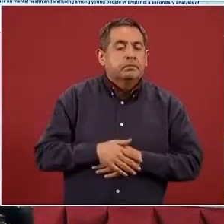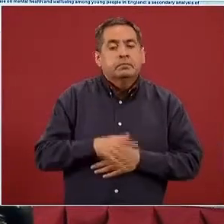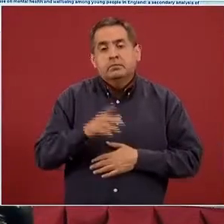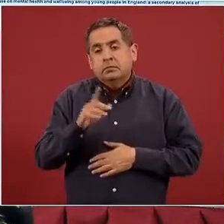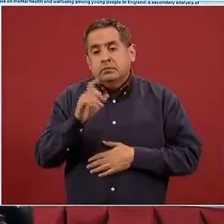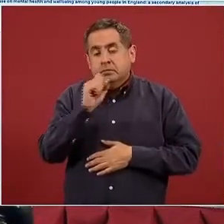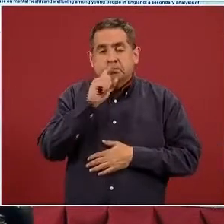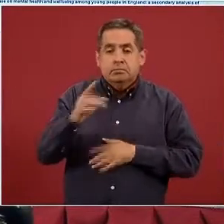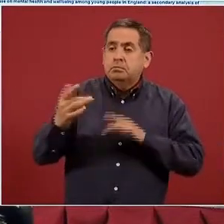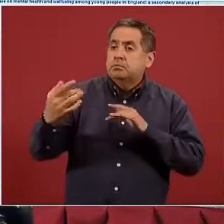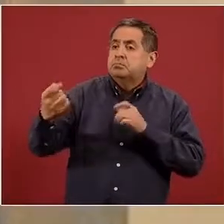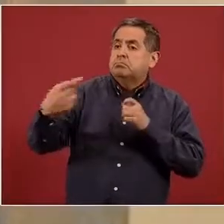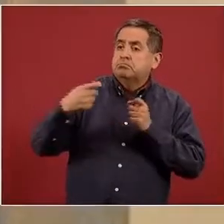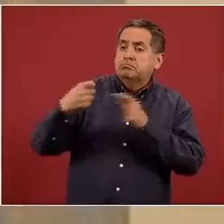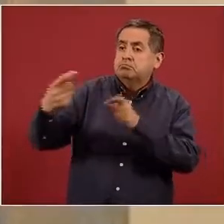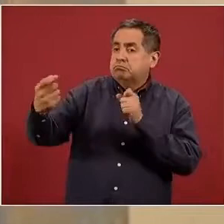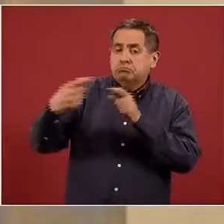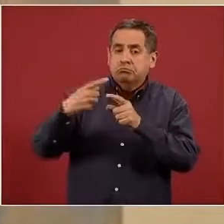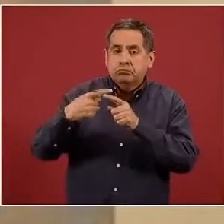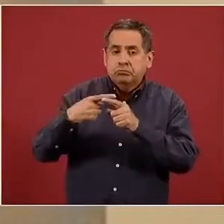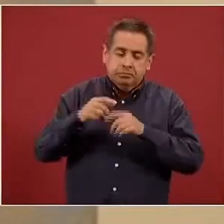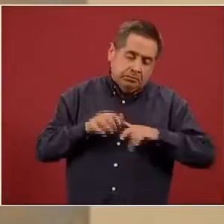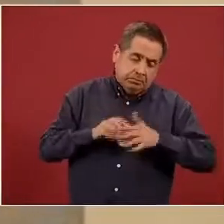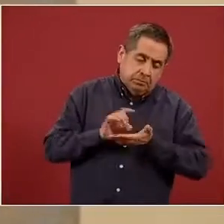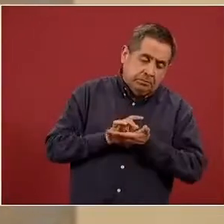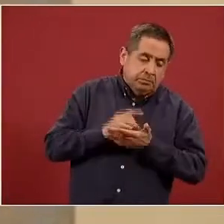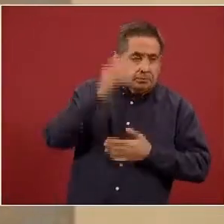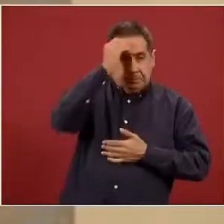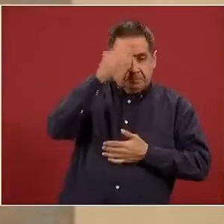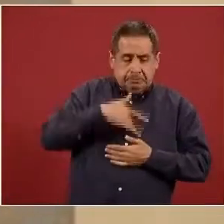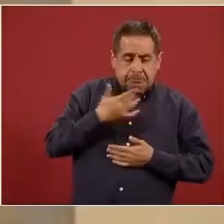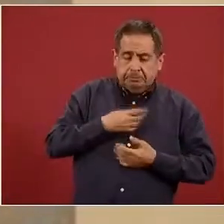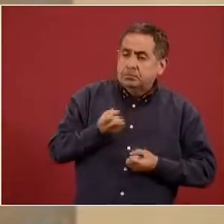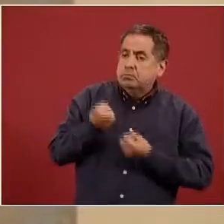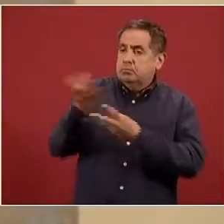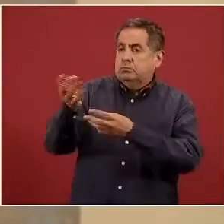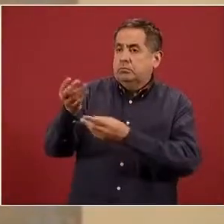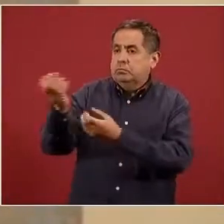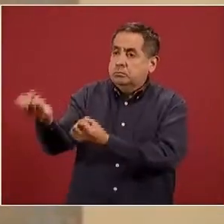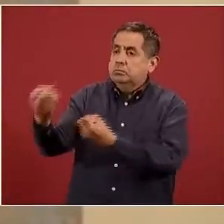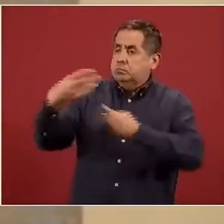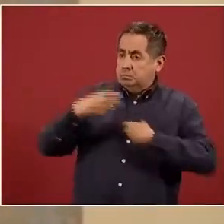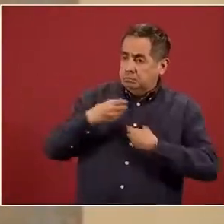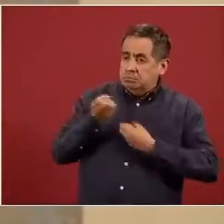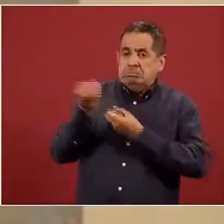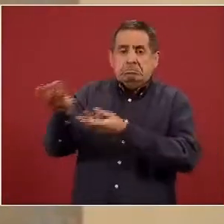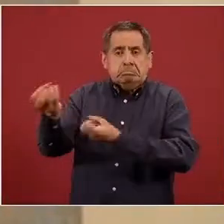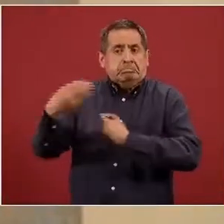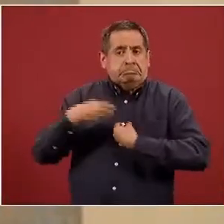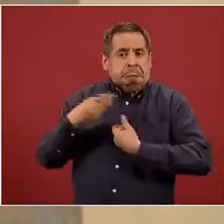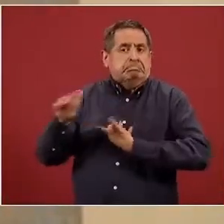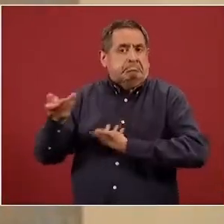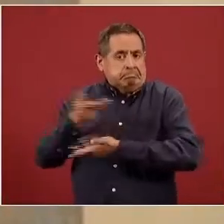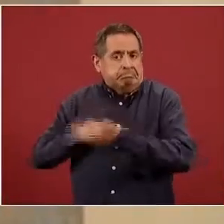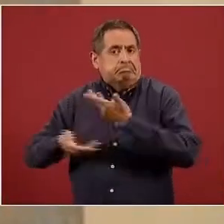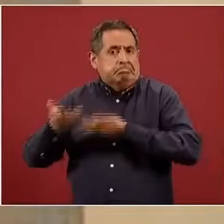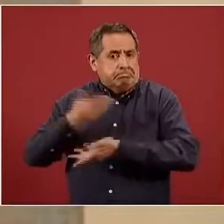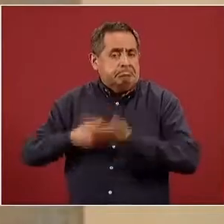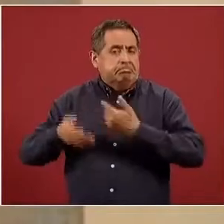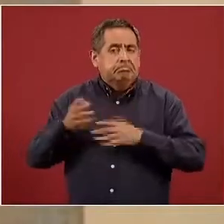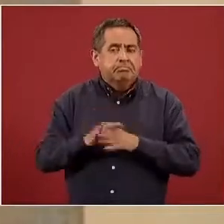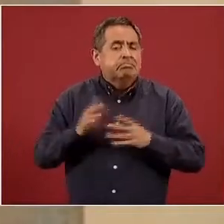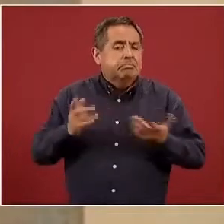una retroalimentación entre los pares a través de las redes que generan una cierta influencia en estos usuarios, ¿no?